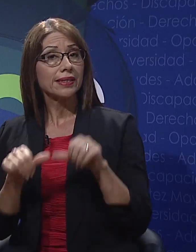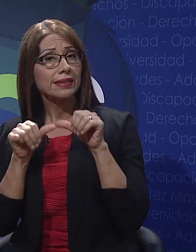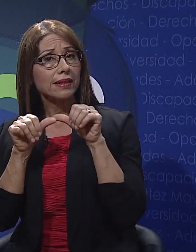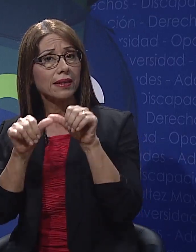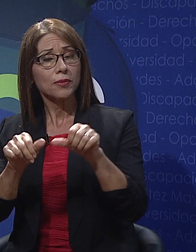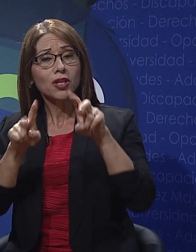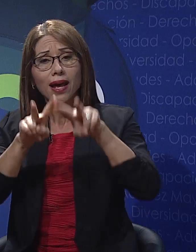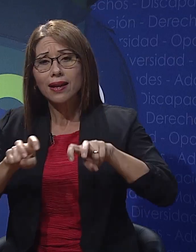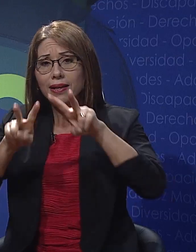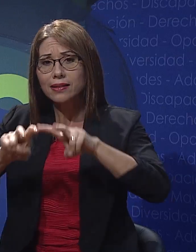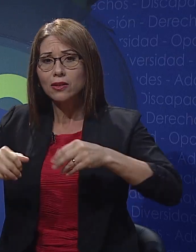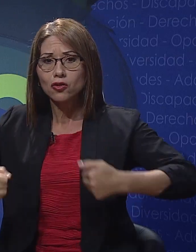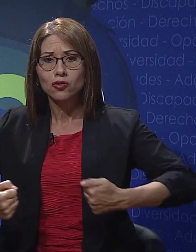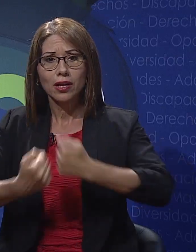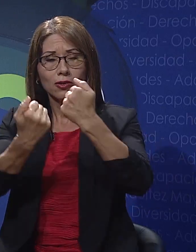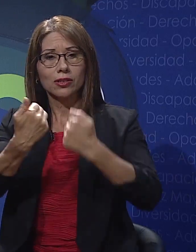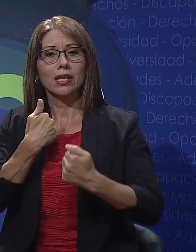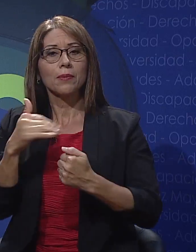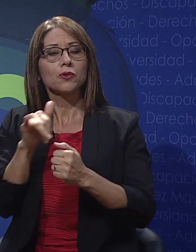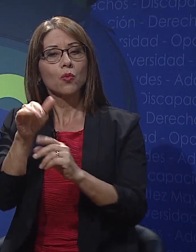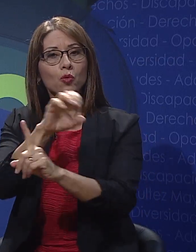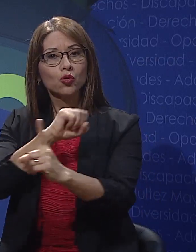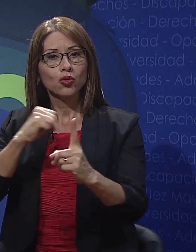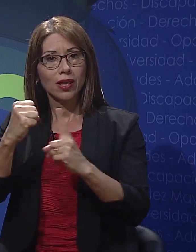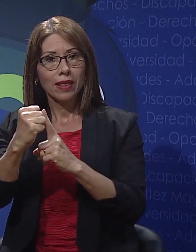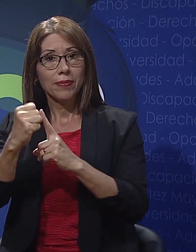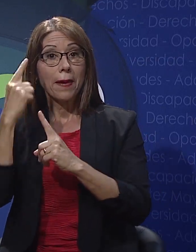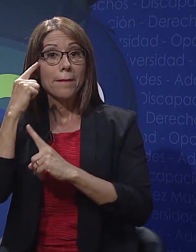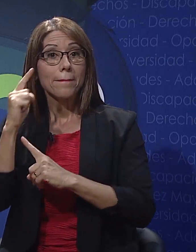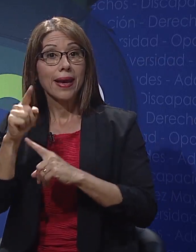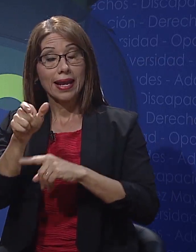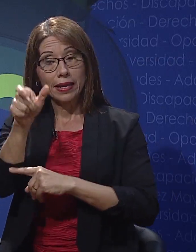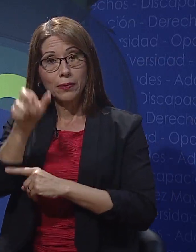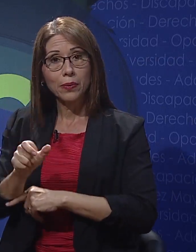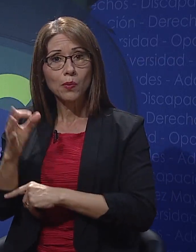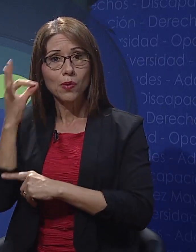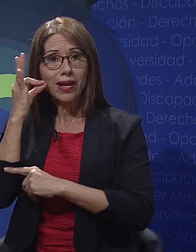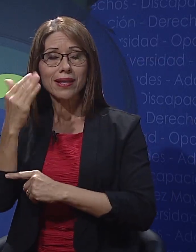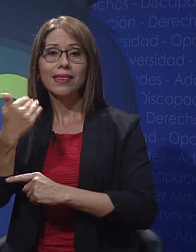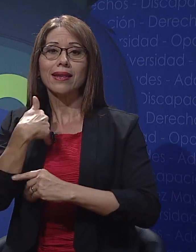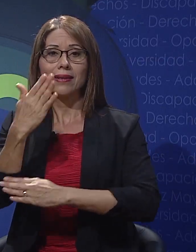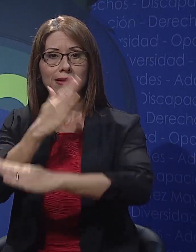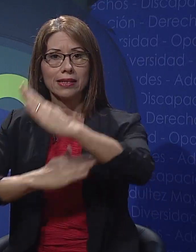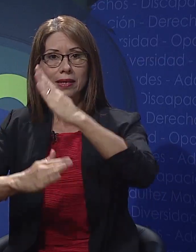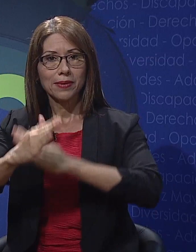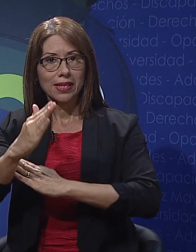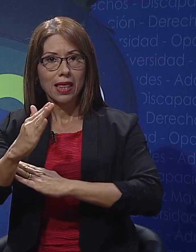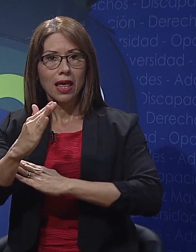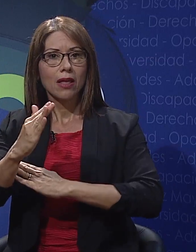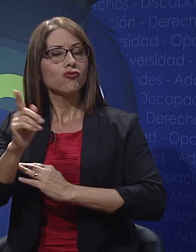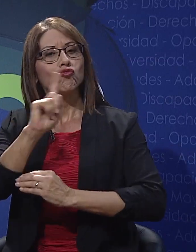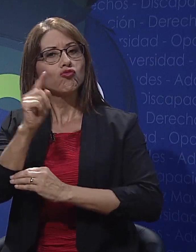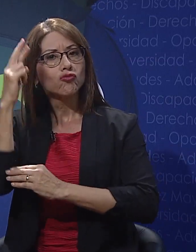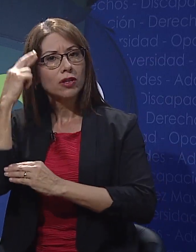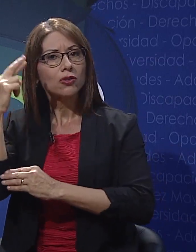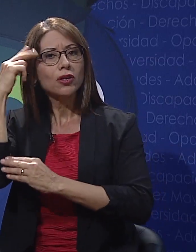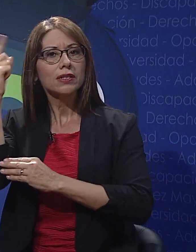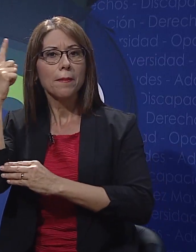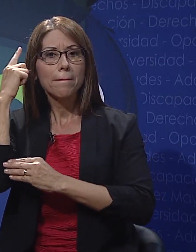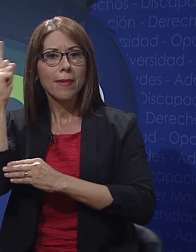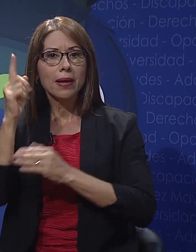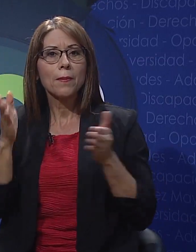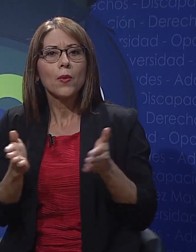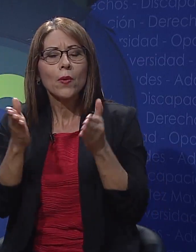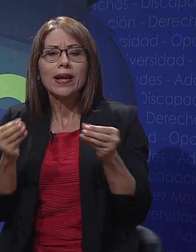Seguiremos analizando los retos que tenemos como sociedad para que el ser mujer y tener una condición de discapacidad dejen de ser razones